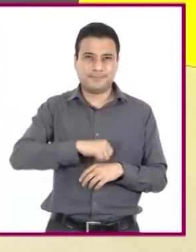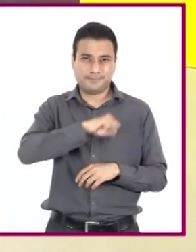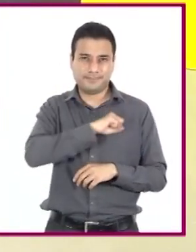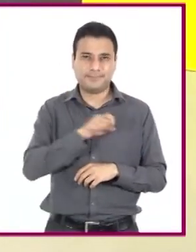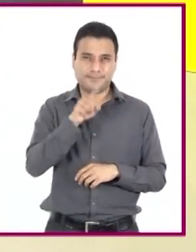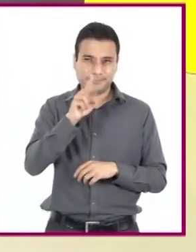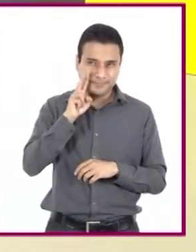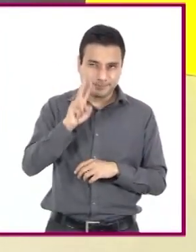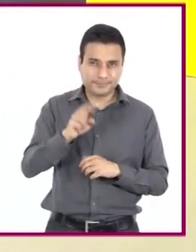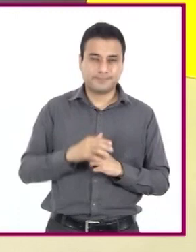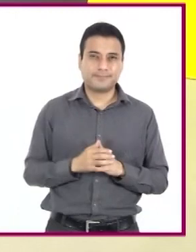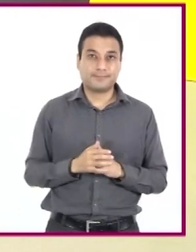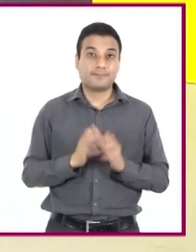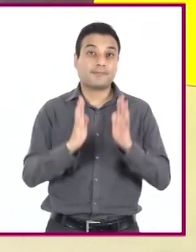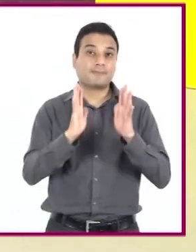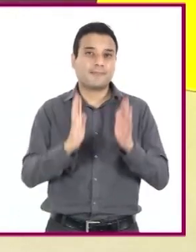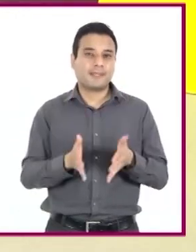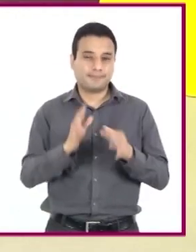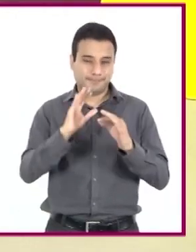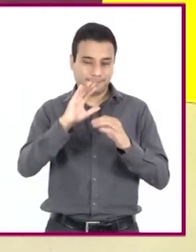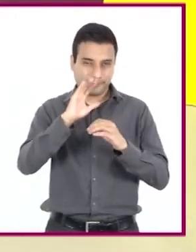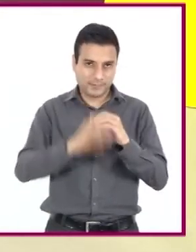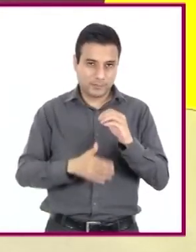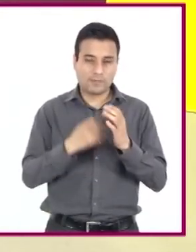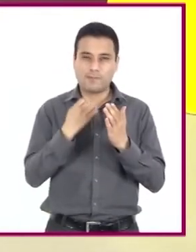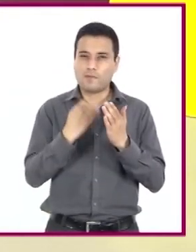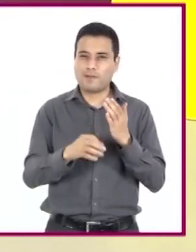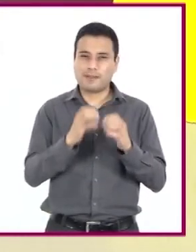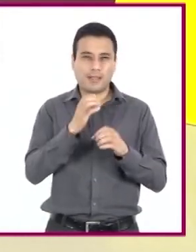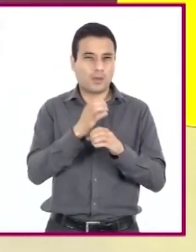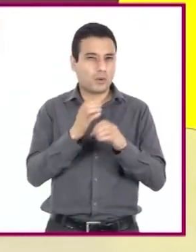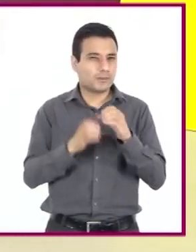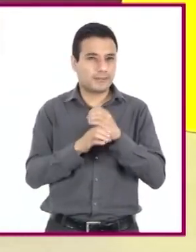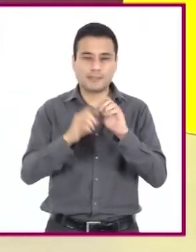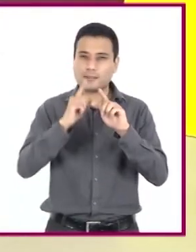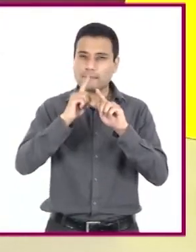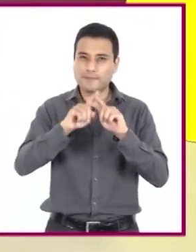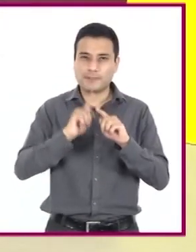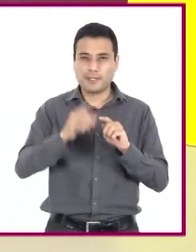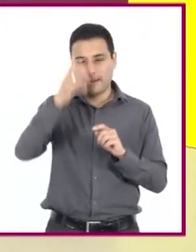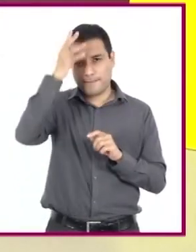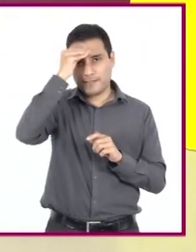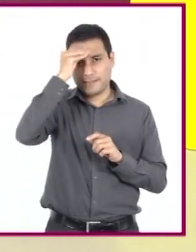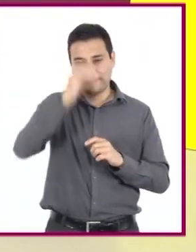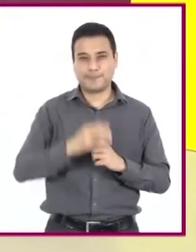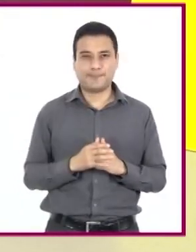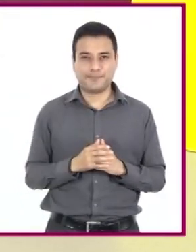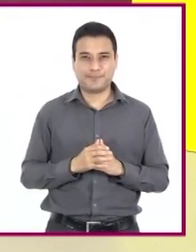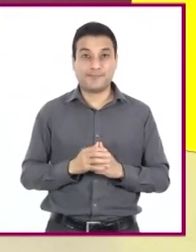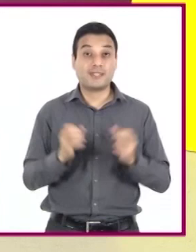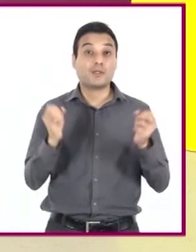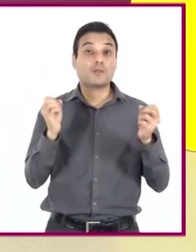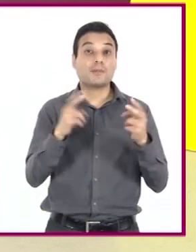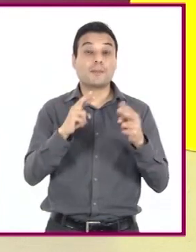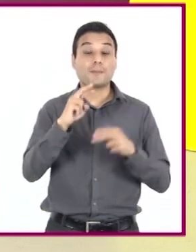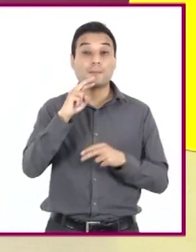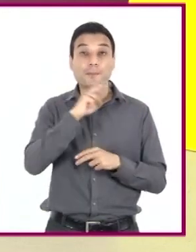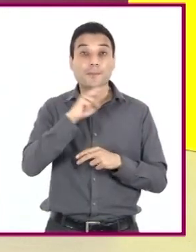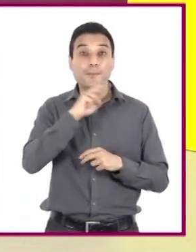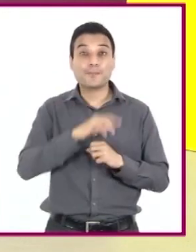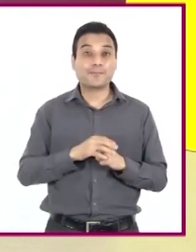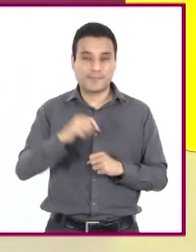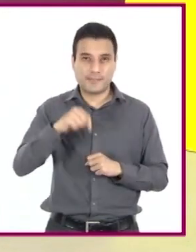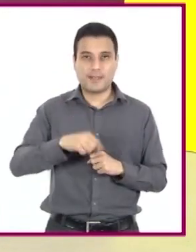Listo, terminamos, pero aún nos queda mucho por explorar, descubrir y aprender. Así que nos vemos muy